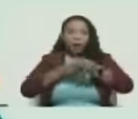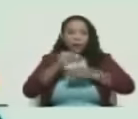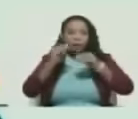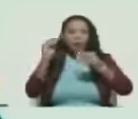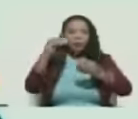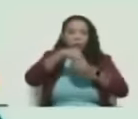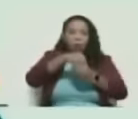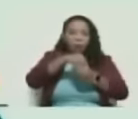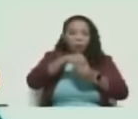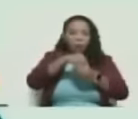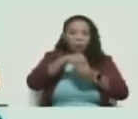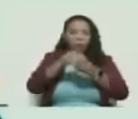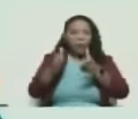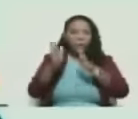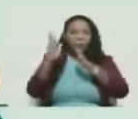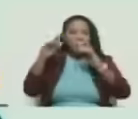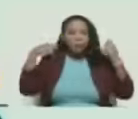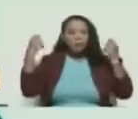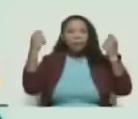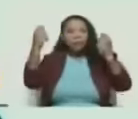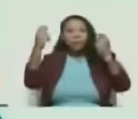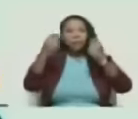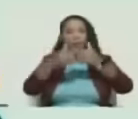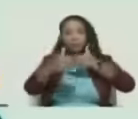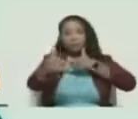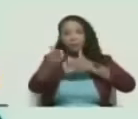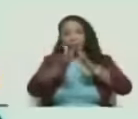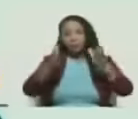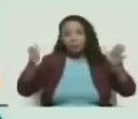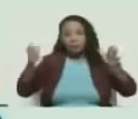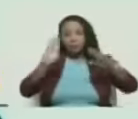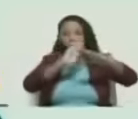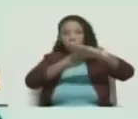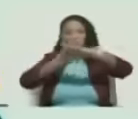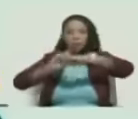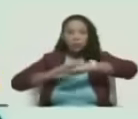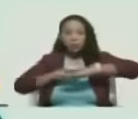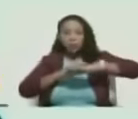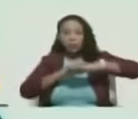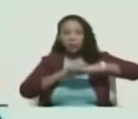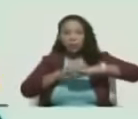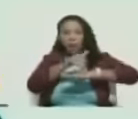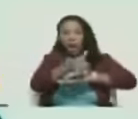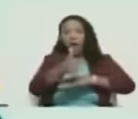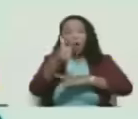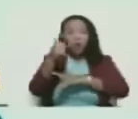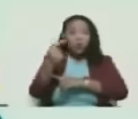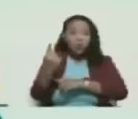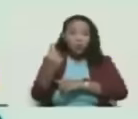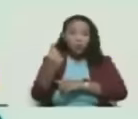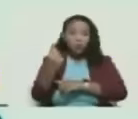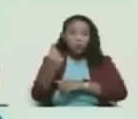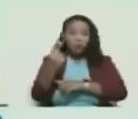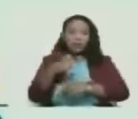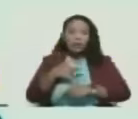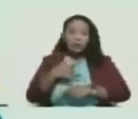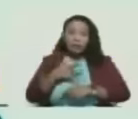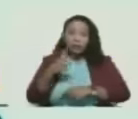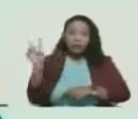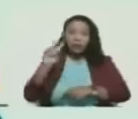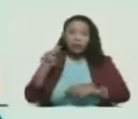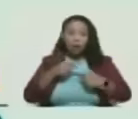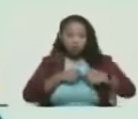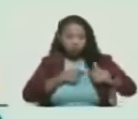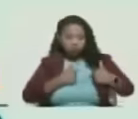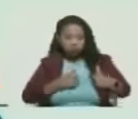los comandos de campaña amplios que convoquen a todos y cada uno de los que sienten a Venezuela en su corazón